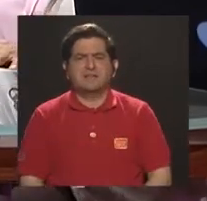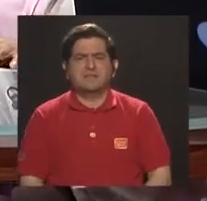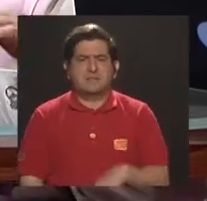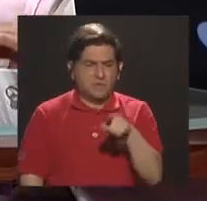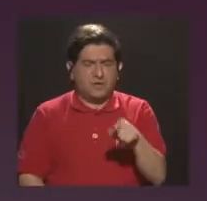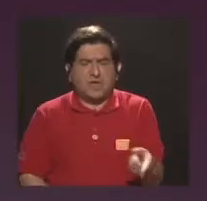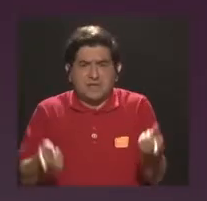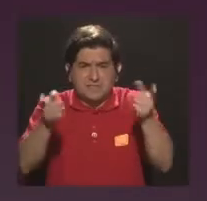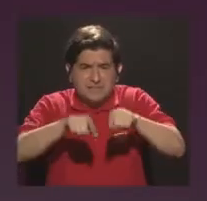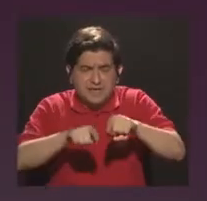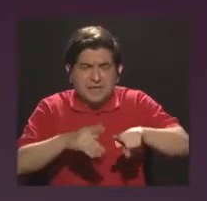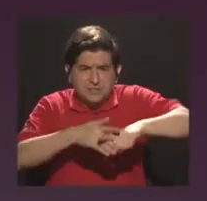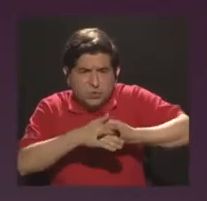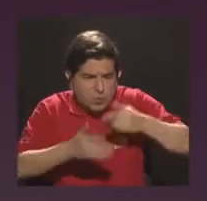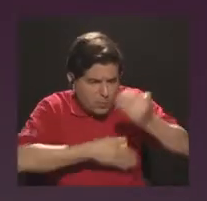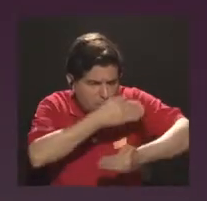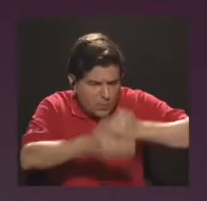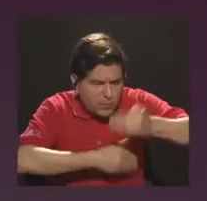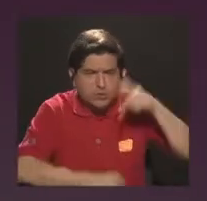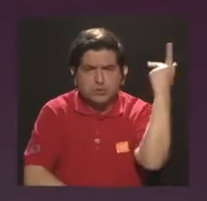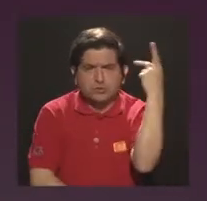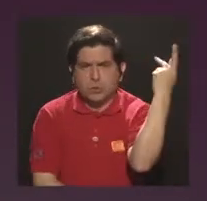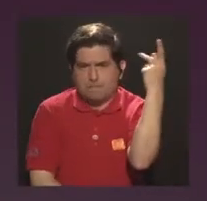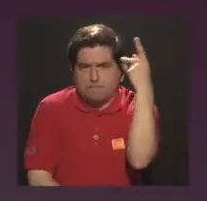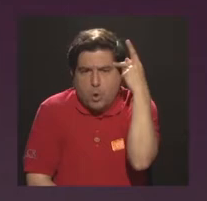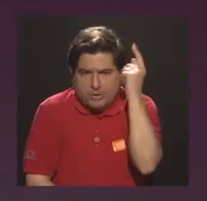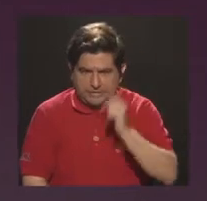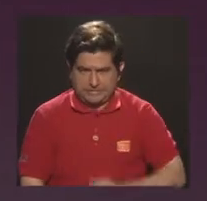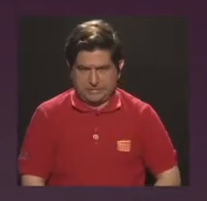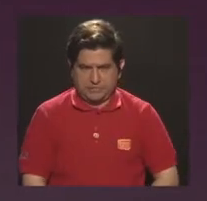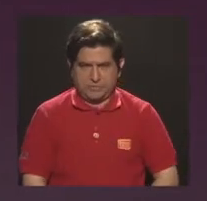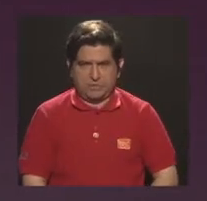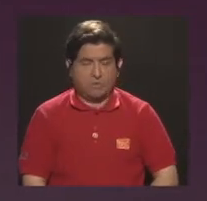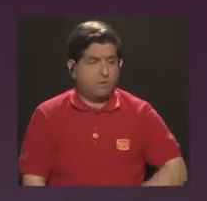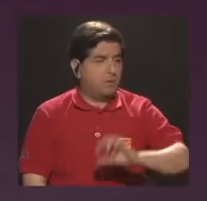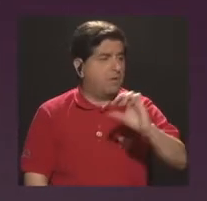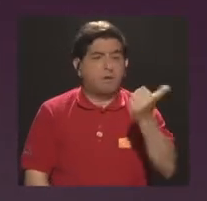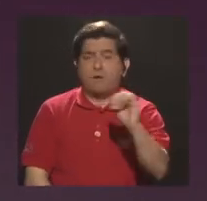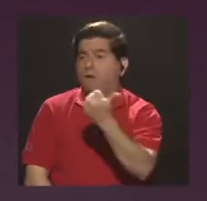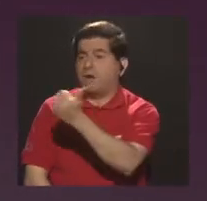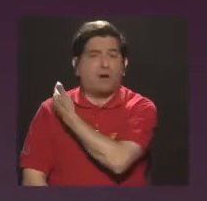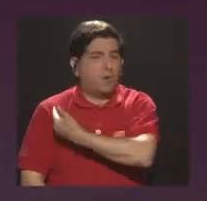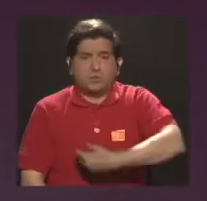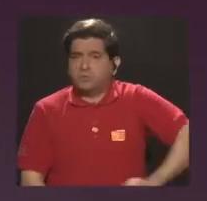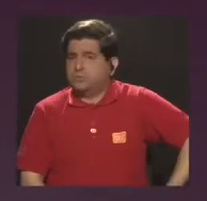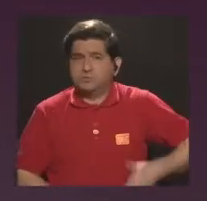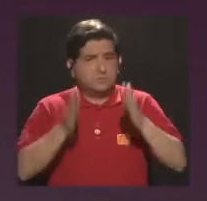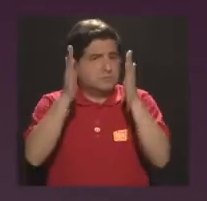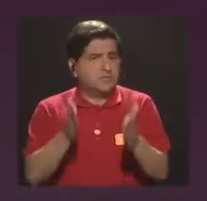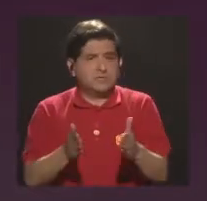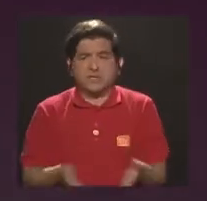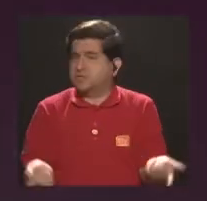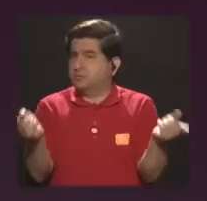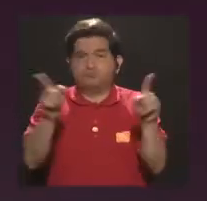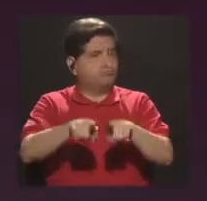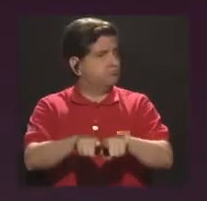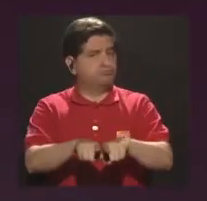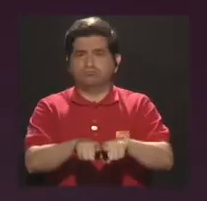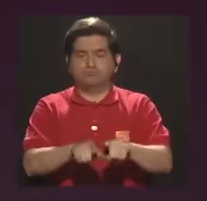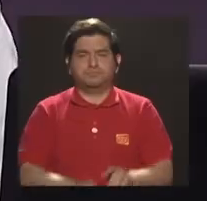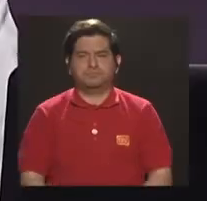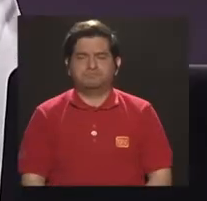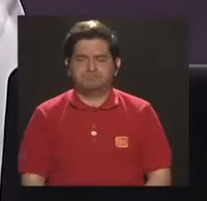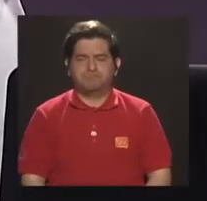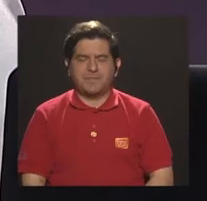esté iniciando un proceso político cuando contra otros presidentes no ha sido así muy